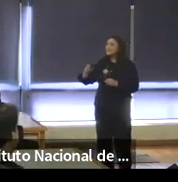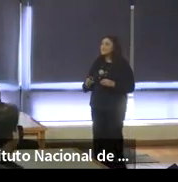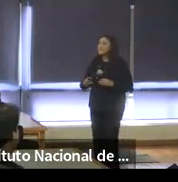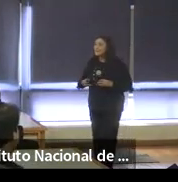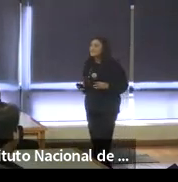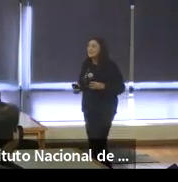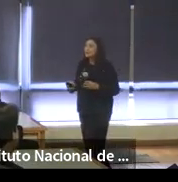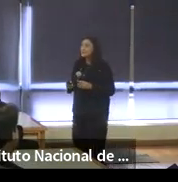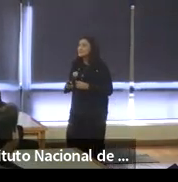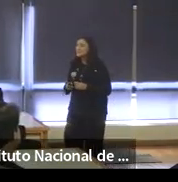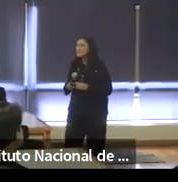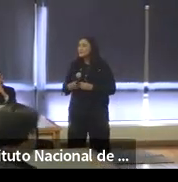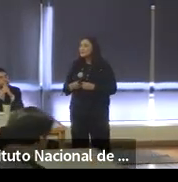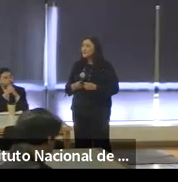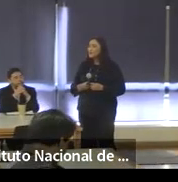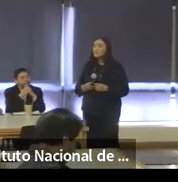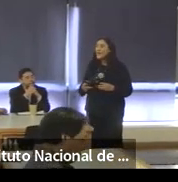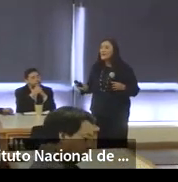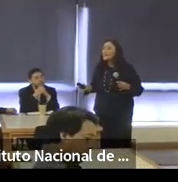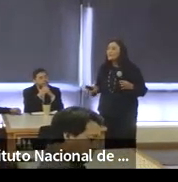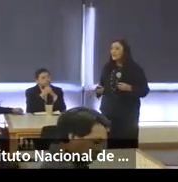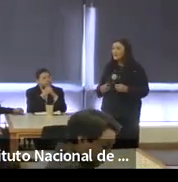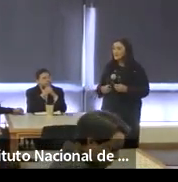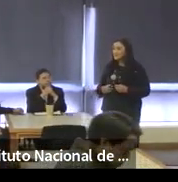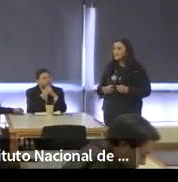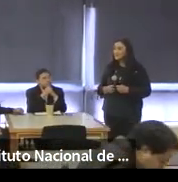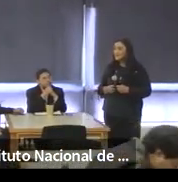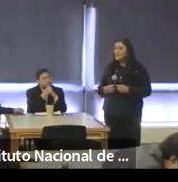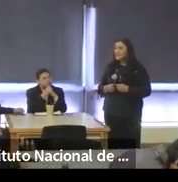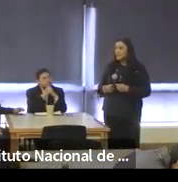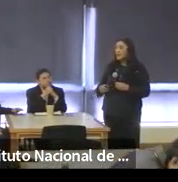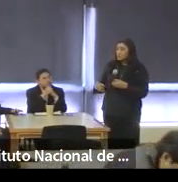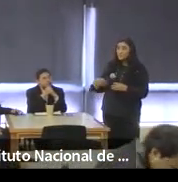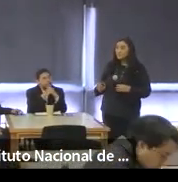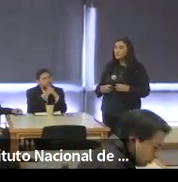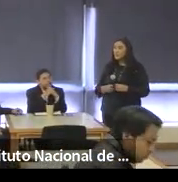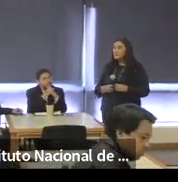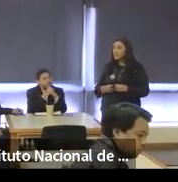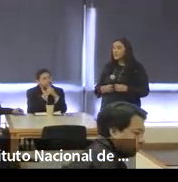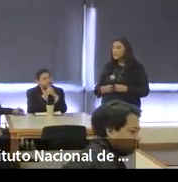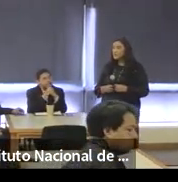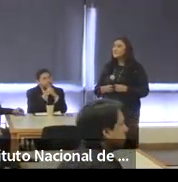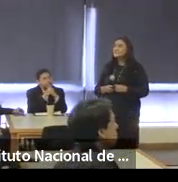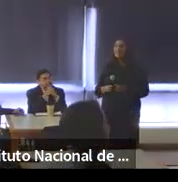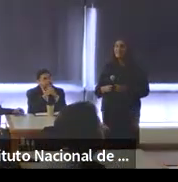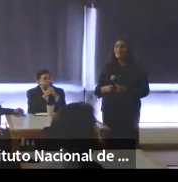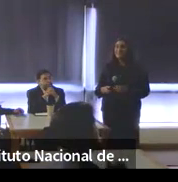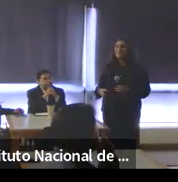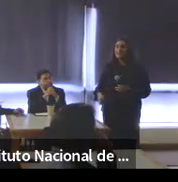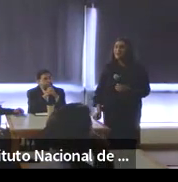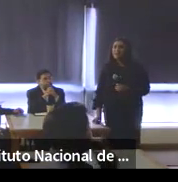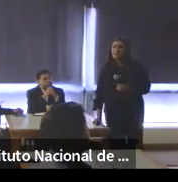Y decías Ceci Cuál es el contexto no tengo el contexto pero aún sin contexto pues